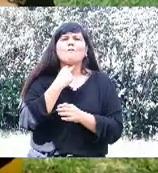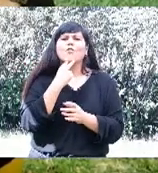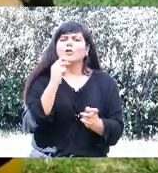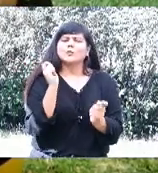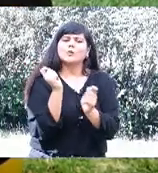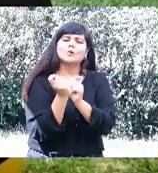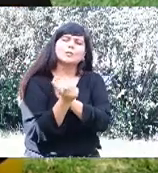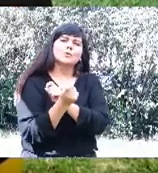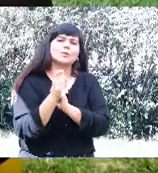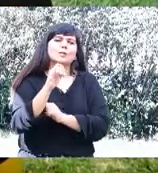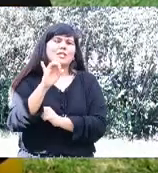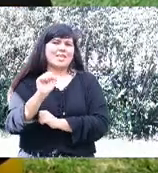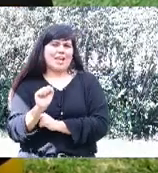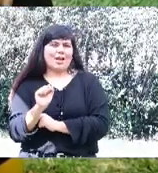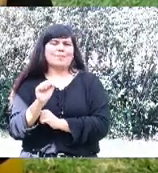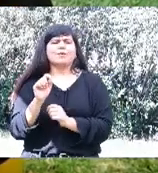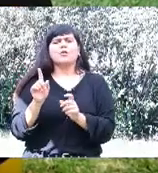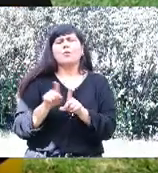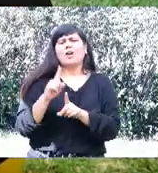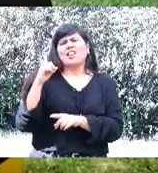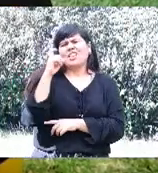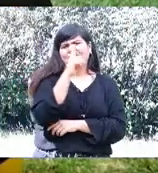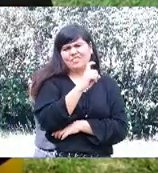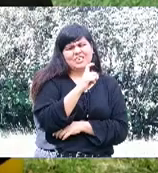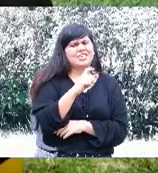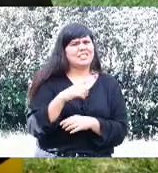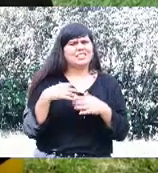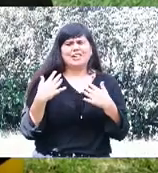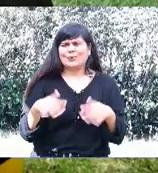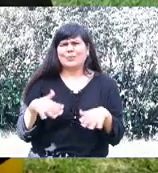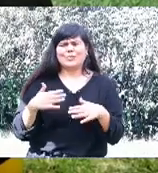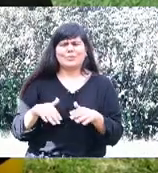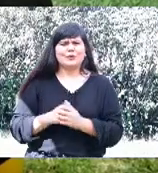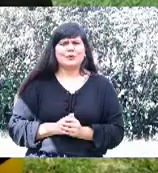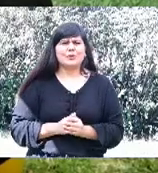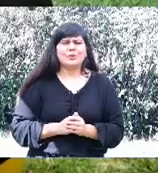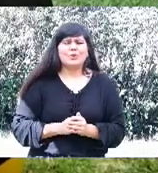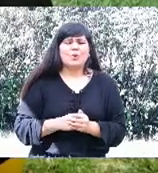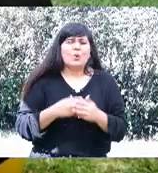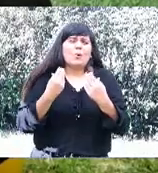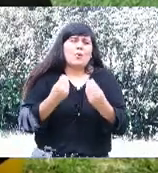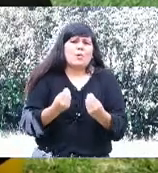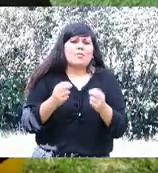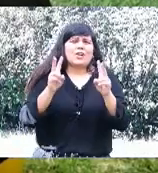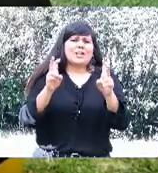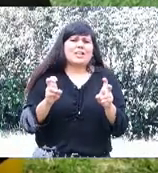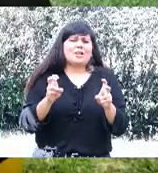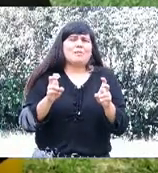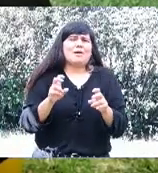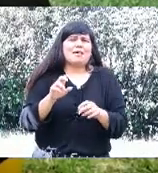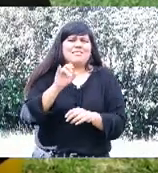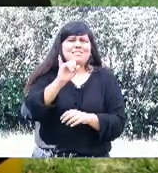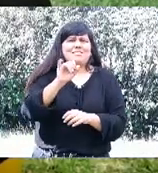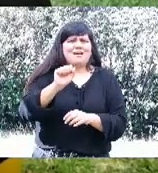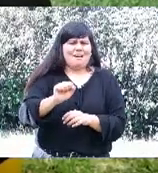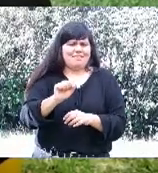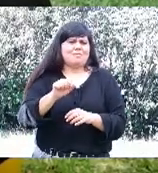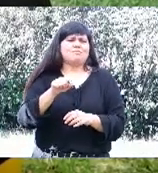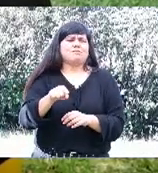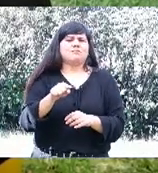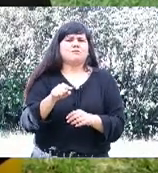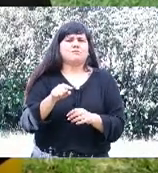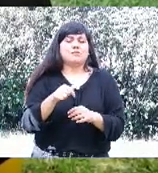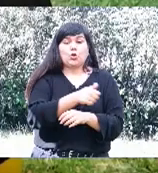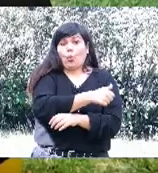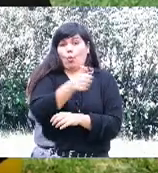con esto se va a hac muy difícil se va a hacer cuesta arriba por tanto Obviamente que el tema de la Inteligencia artificial hasta ahora yo creo que estamos